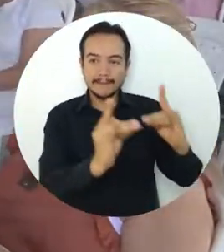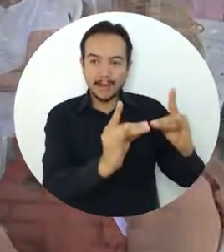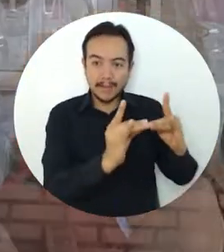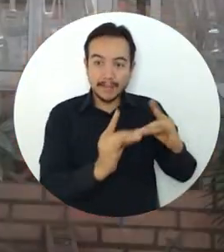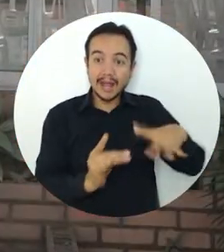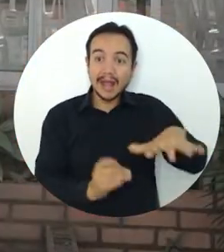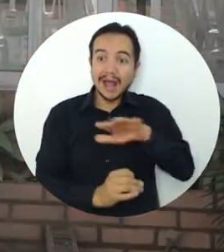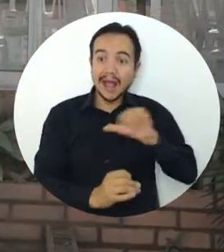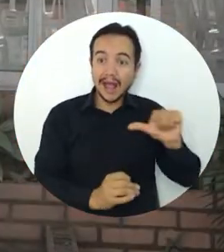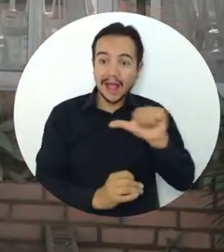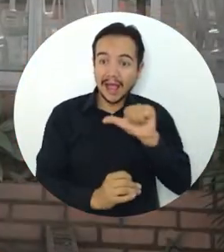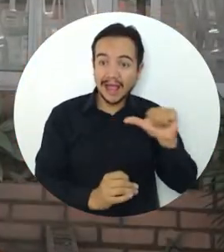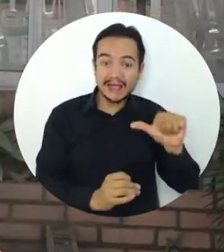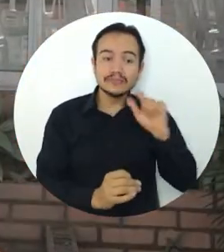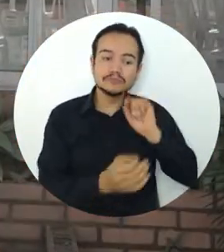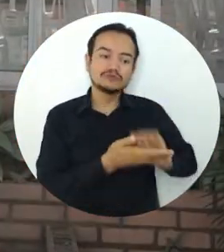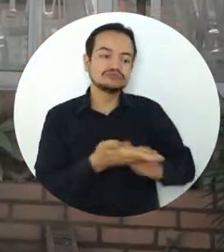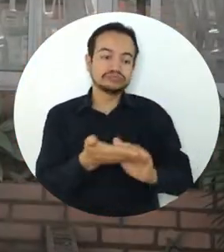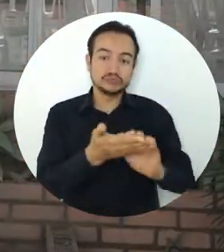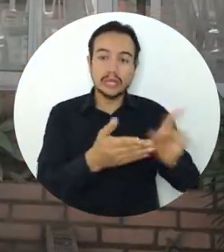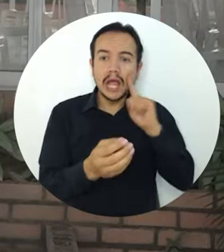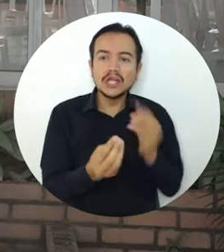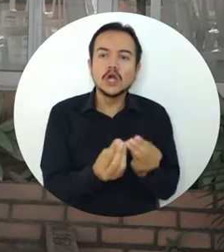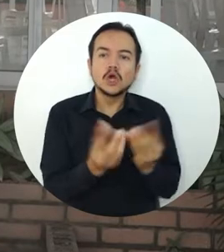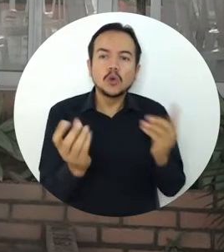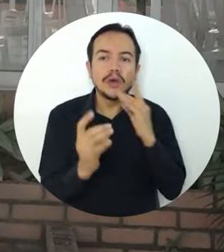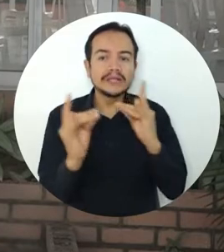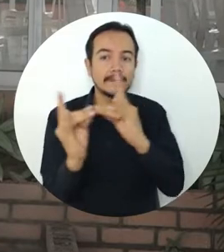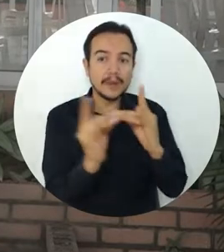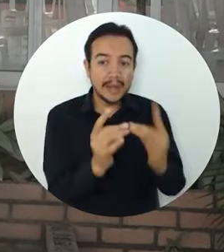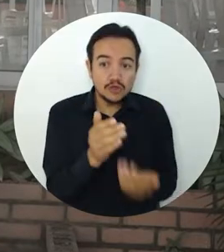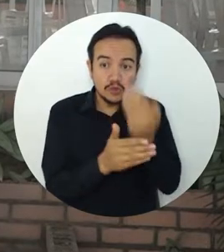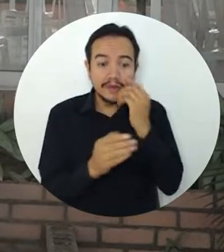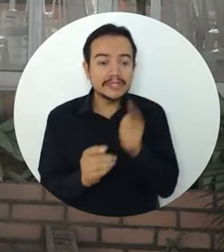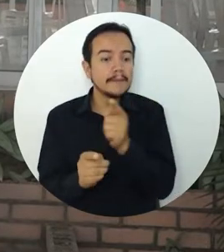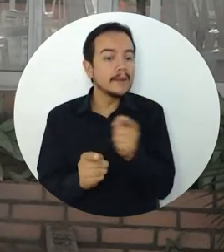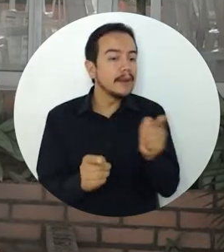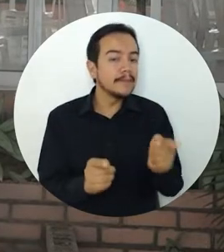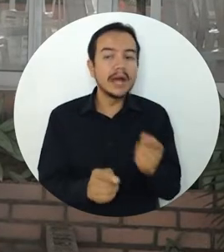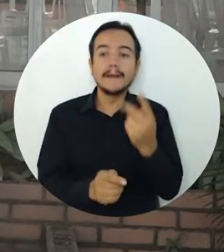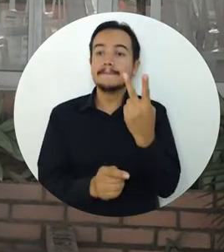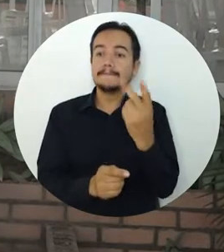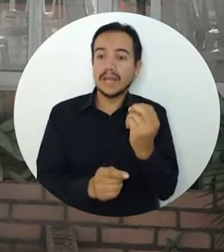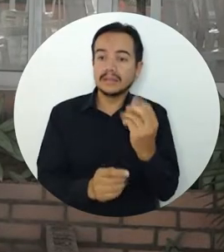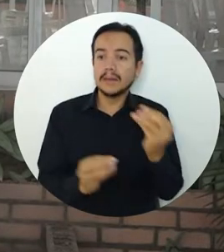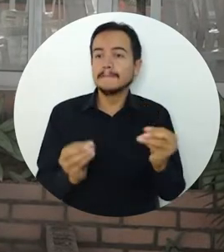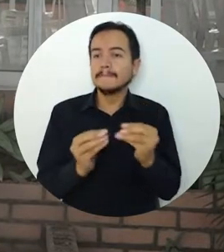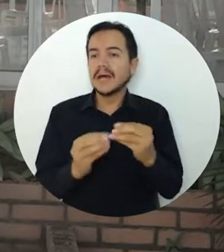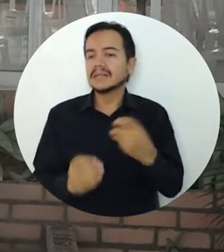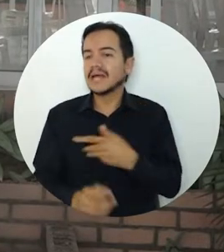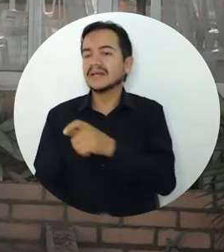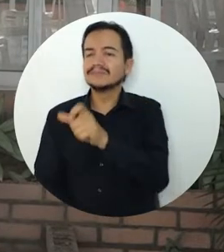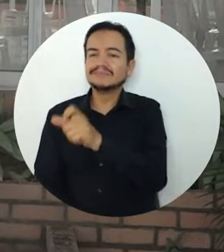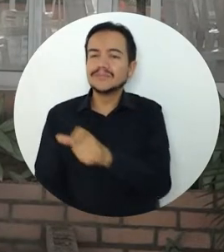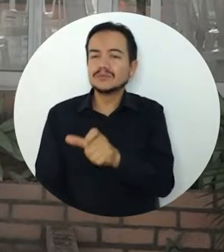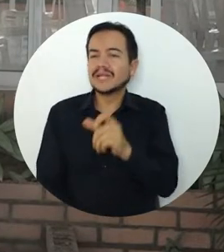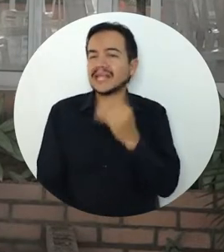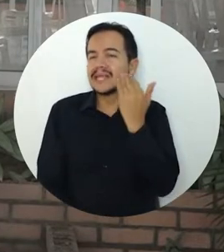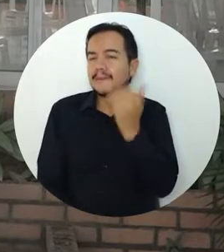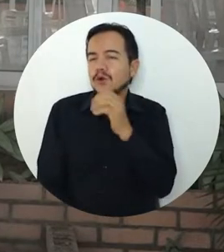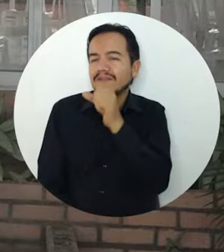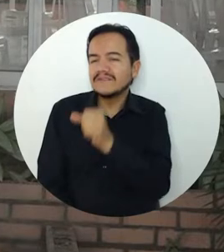un pabellón que va a albergar 20 camas para 20 señoras que no cuentan con una red de apoyo y